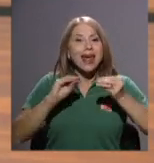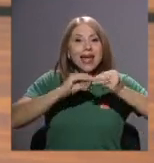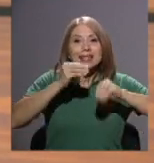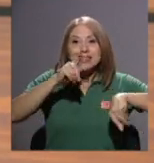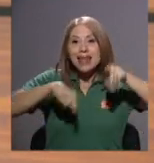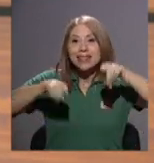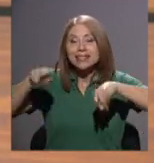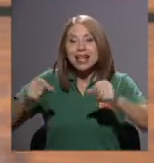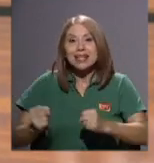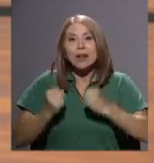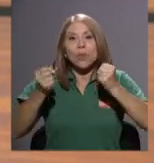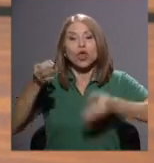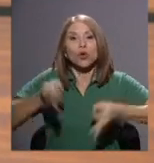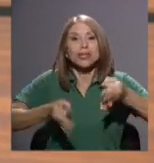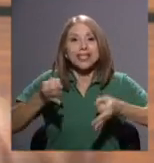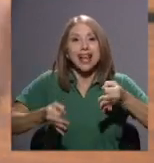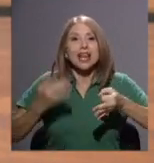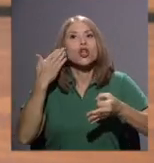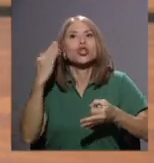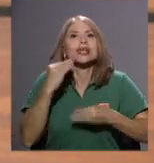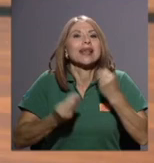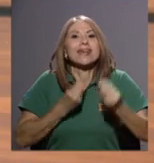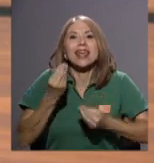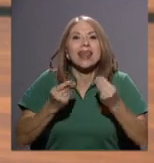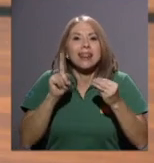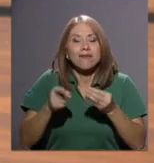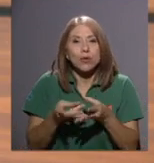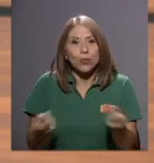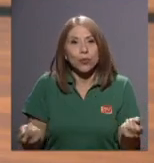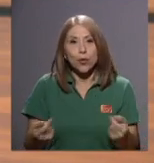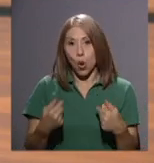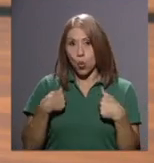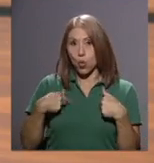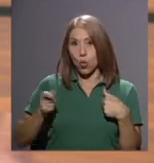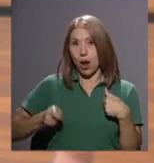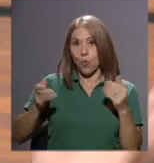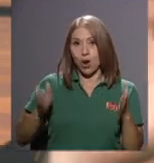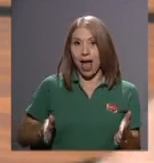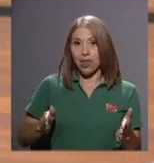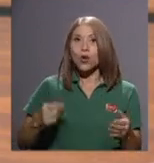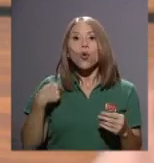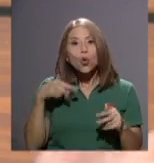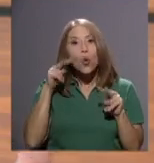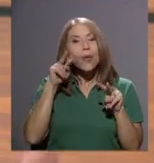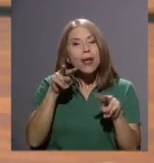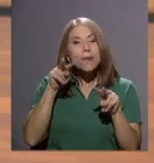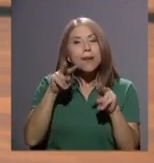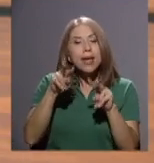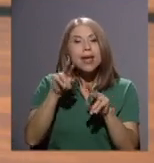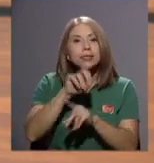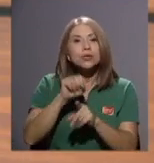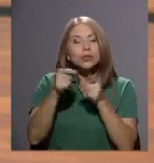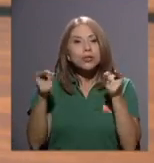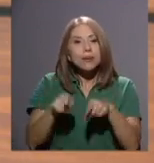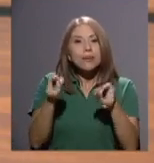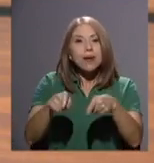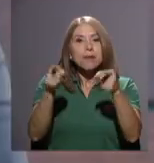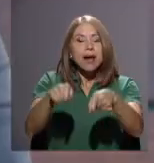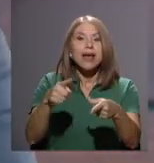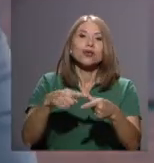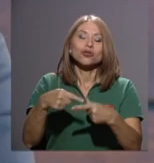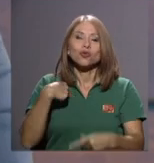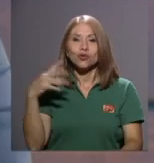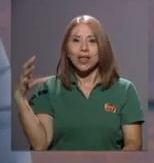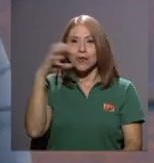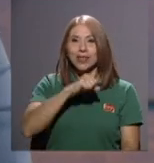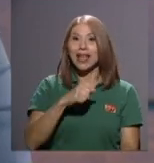sabe dónde se va a encubrir. Uno como abogado que recibe este tipo de casos, sí se da cuenta cuando hay casos que definitivamente no se pueden seguir. Me